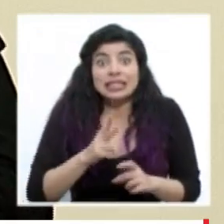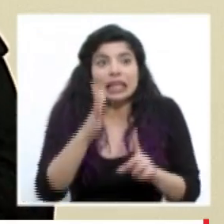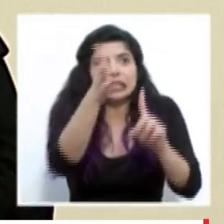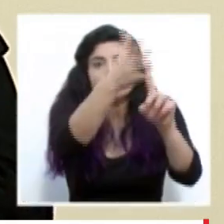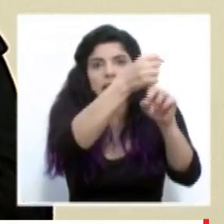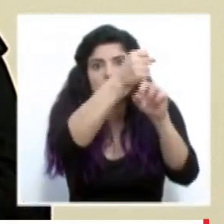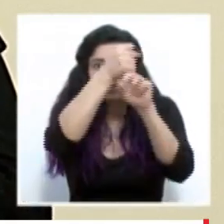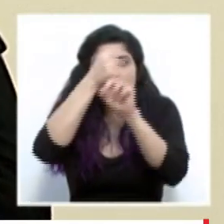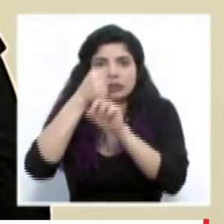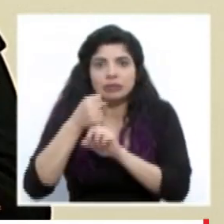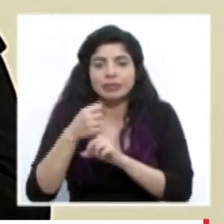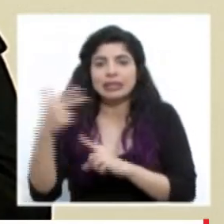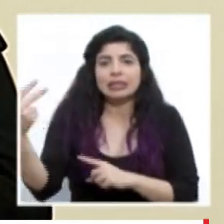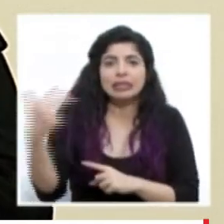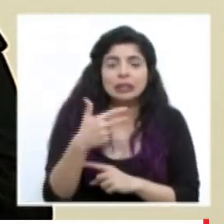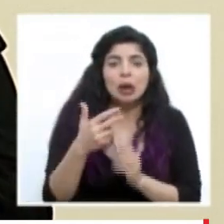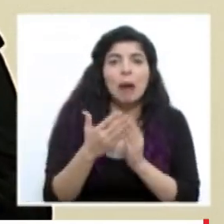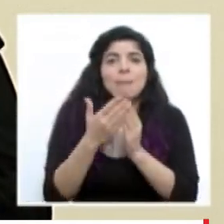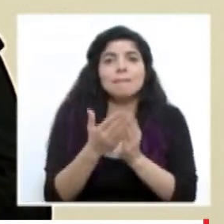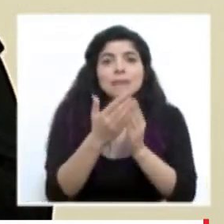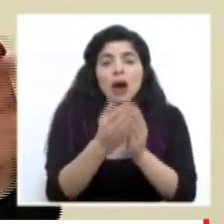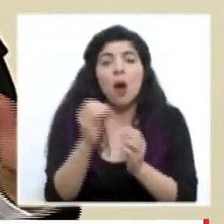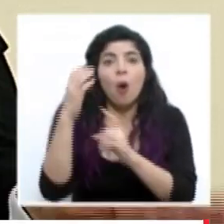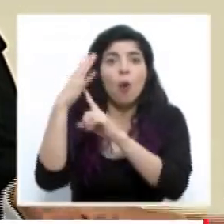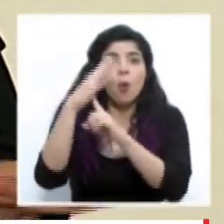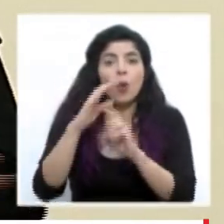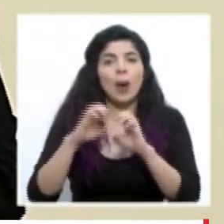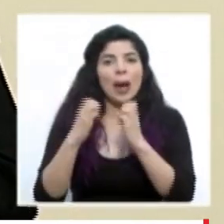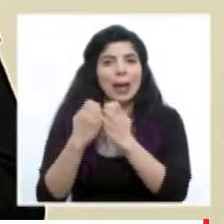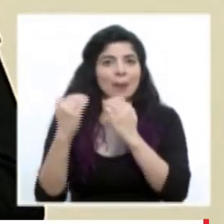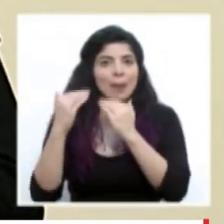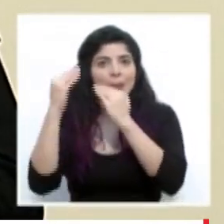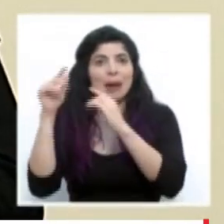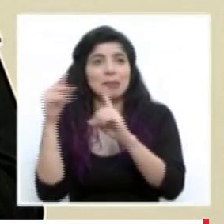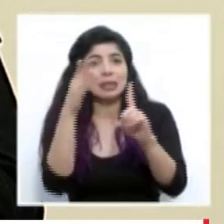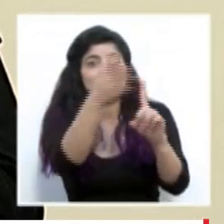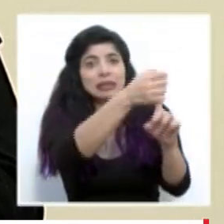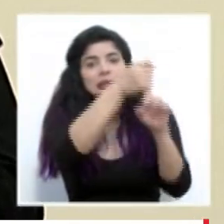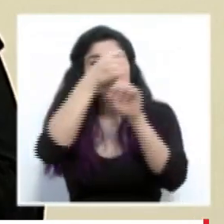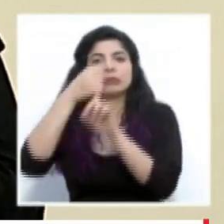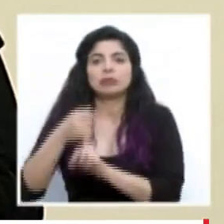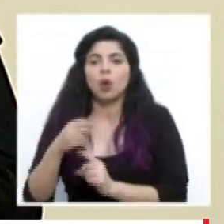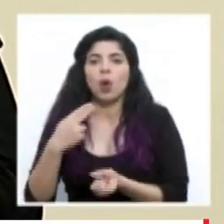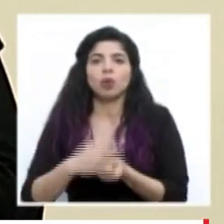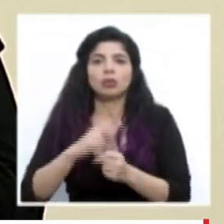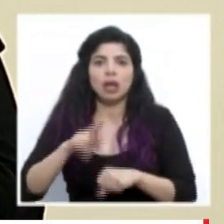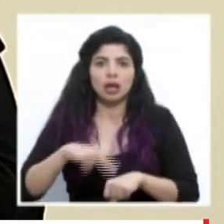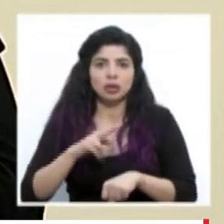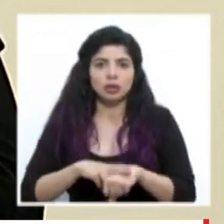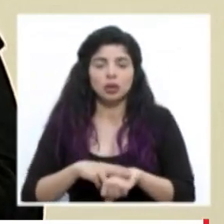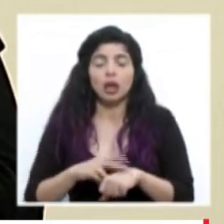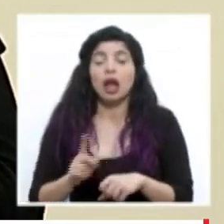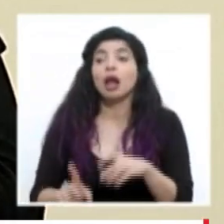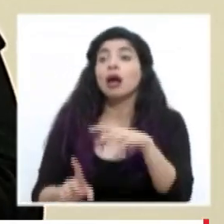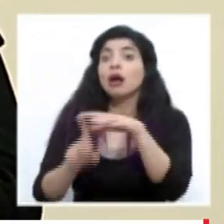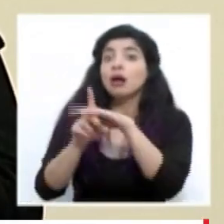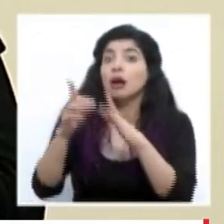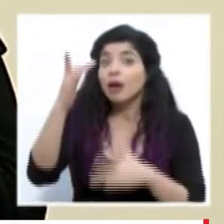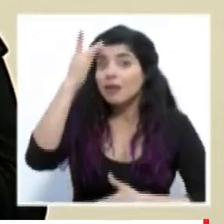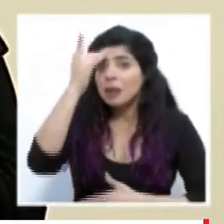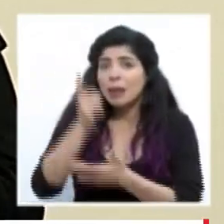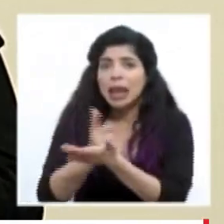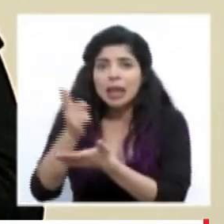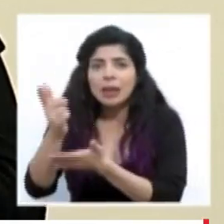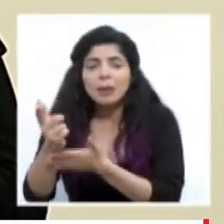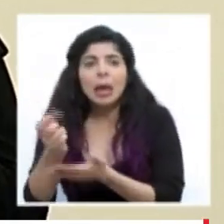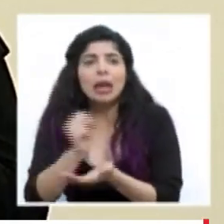saca, sea por tierra, mar o aire, a través del Grupo Prime y se interna en un hospital nacional. Cada vez que hay pacientes en